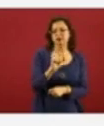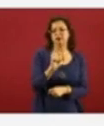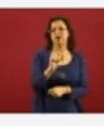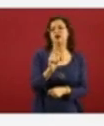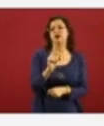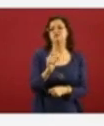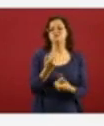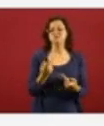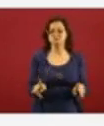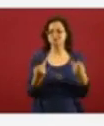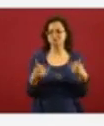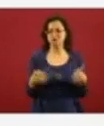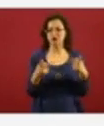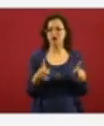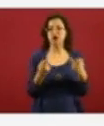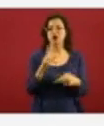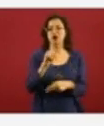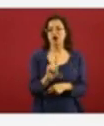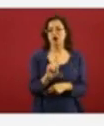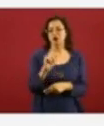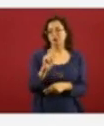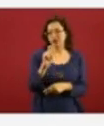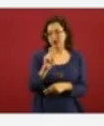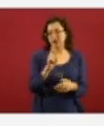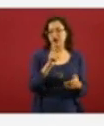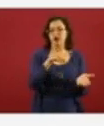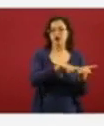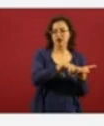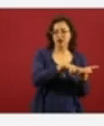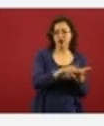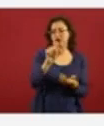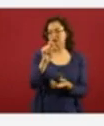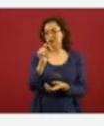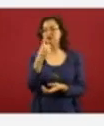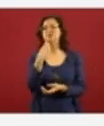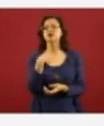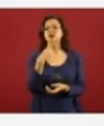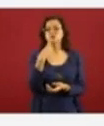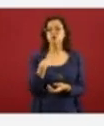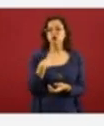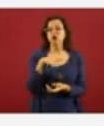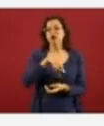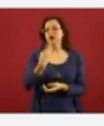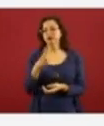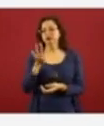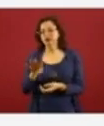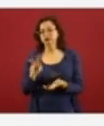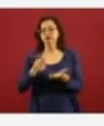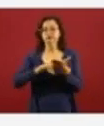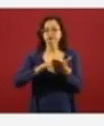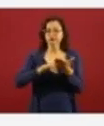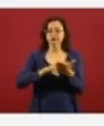a la venta al público, 20.74 en la premium y 19.81 para la